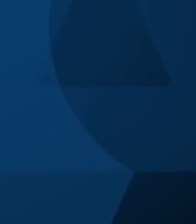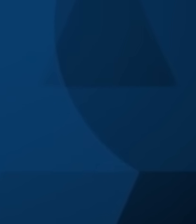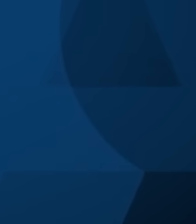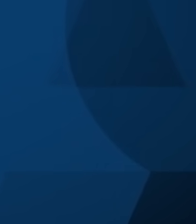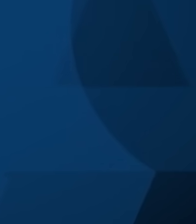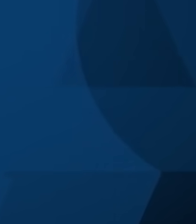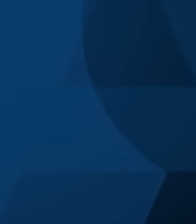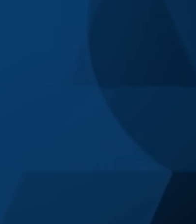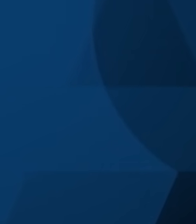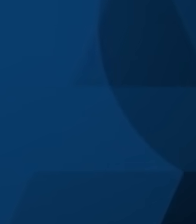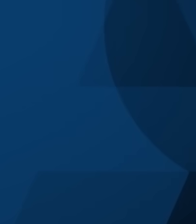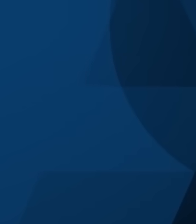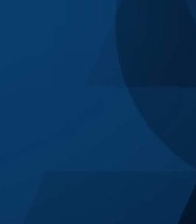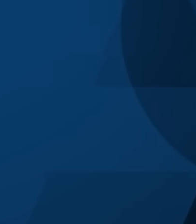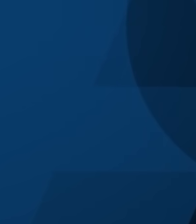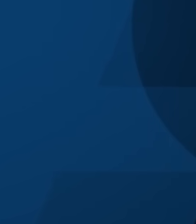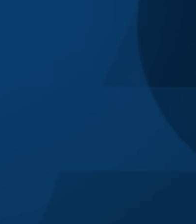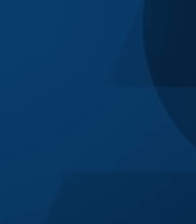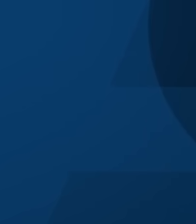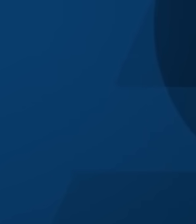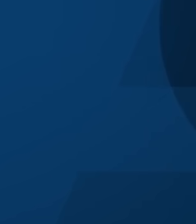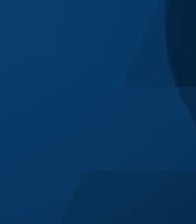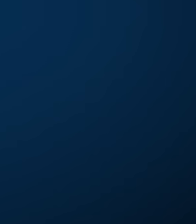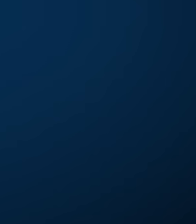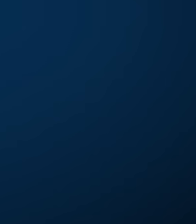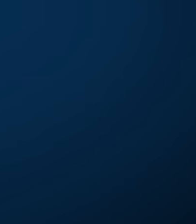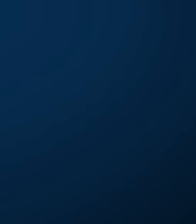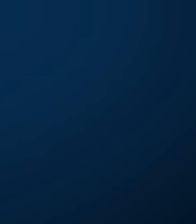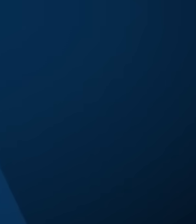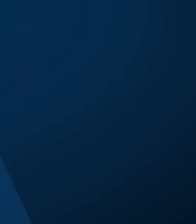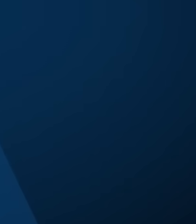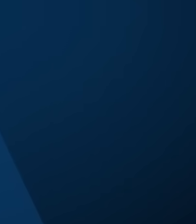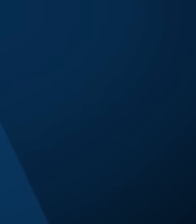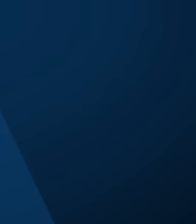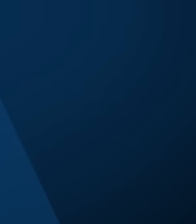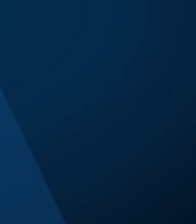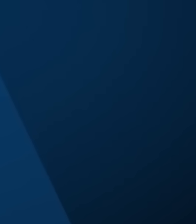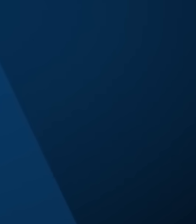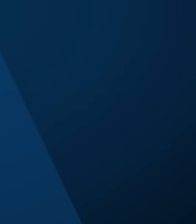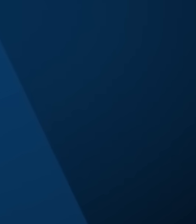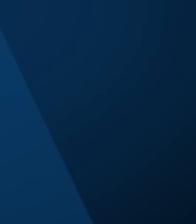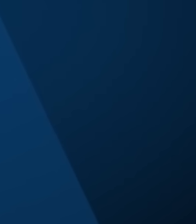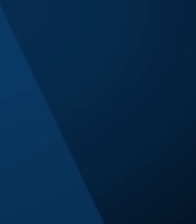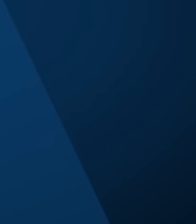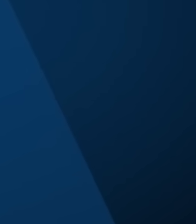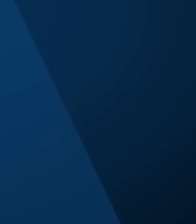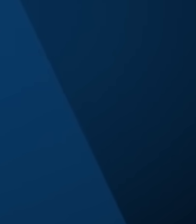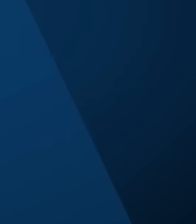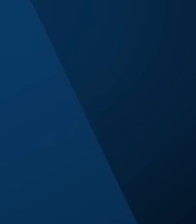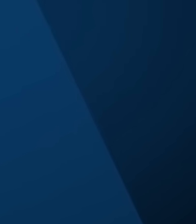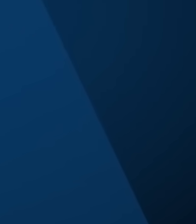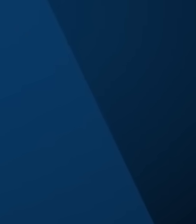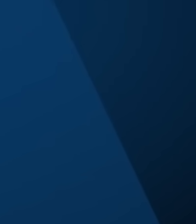es abuso de poder. Eso es lo que hizo el presidente Fox cuando intentó desaforar a lo hoy presidente López